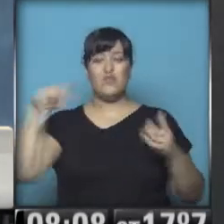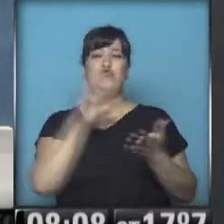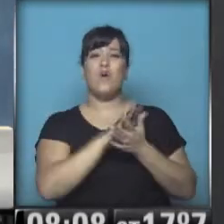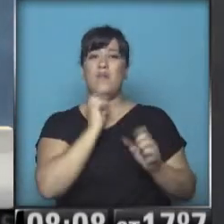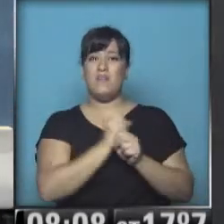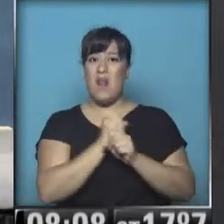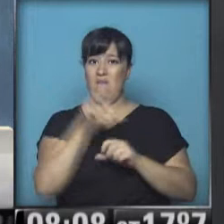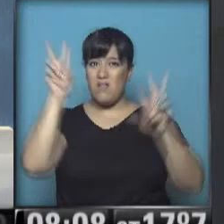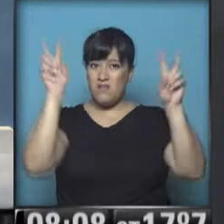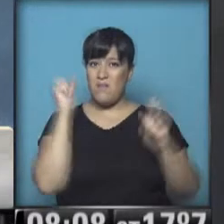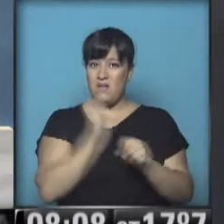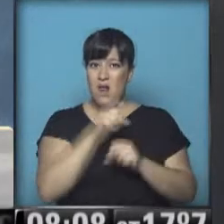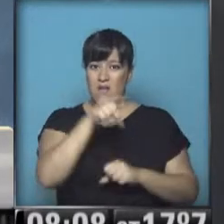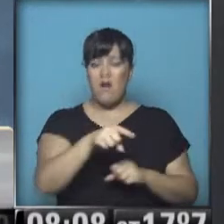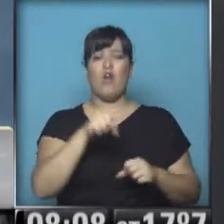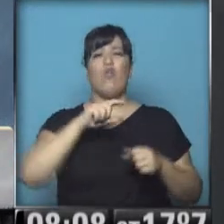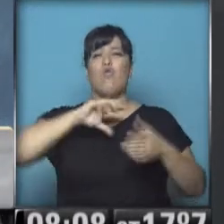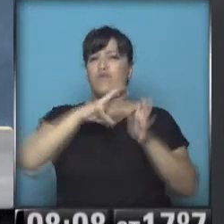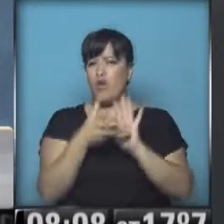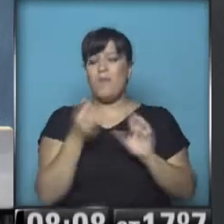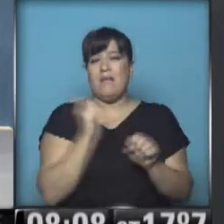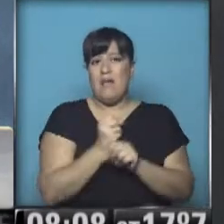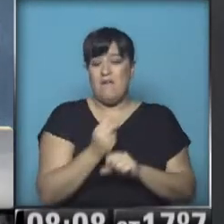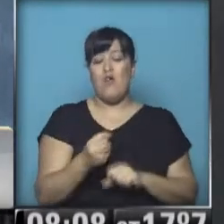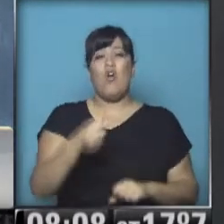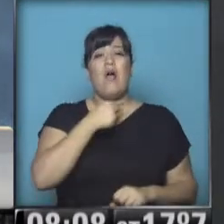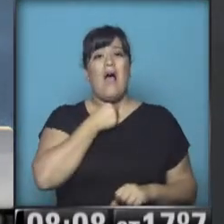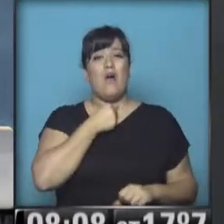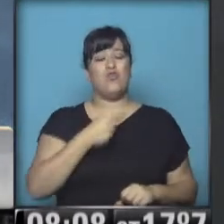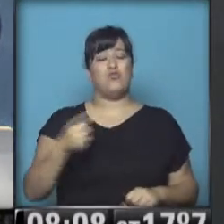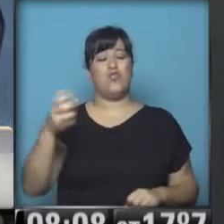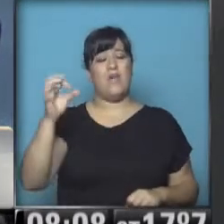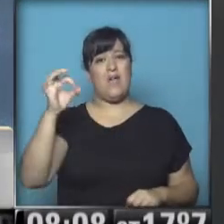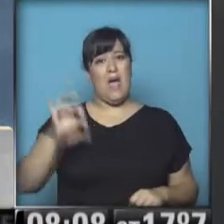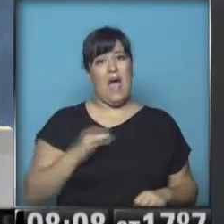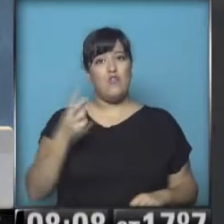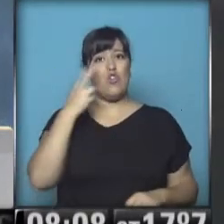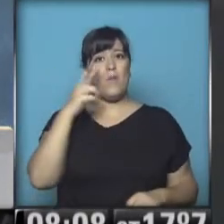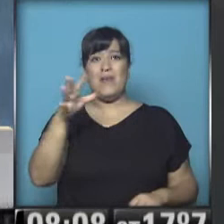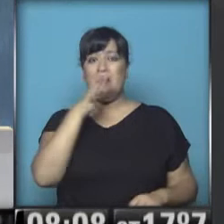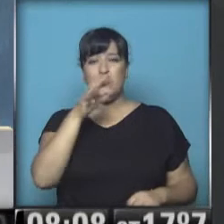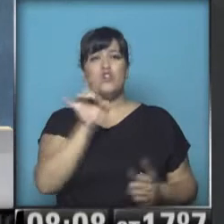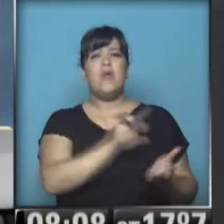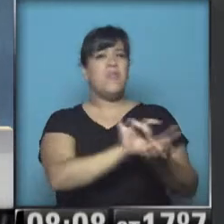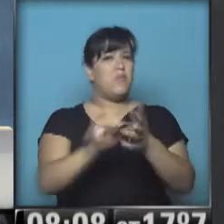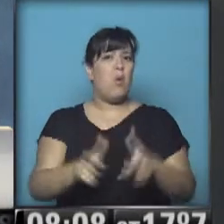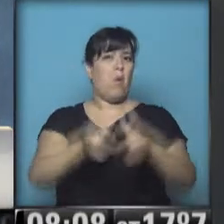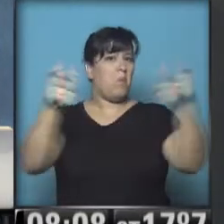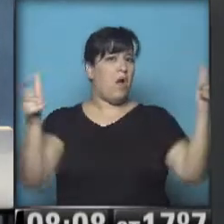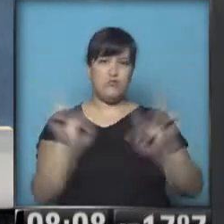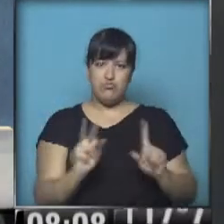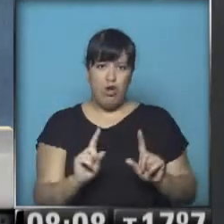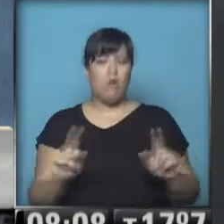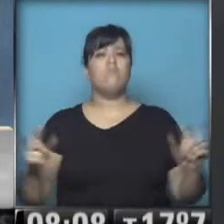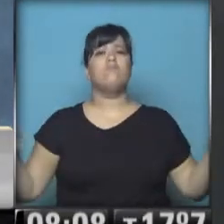con una metodología determinada en agosto del año 2014 los despidos no crecen y es inferior